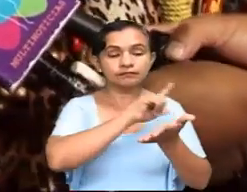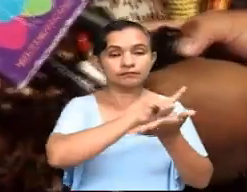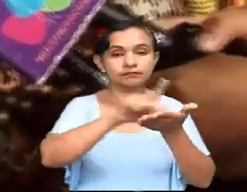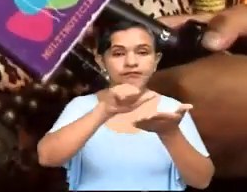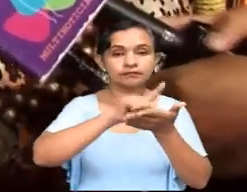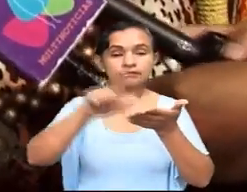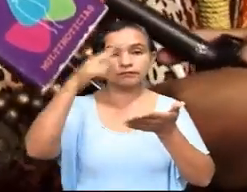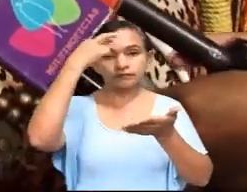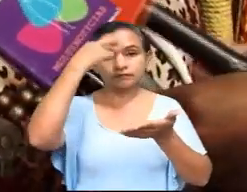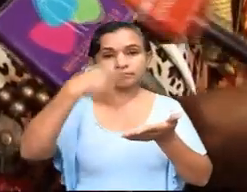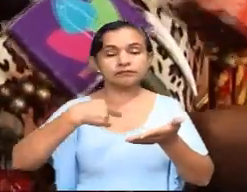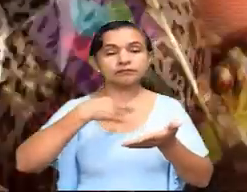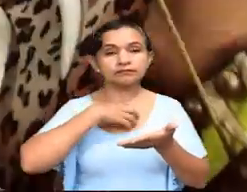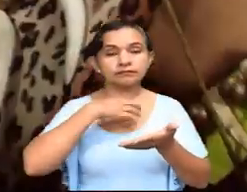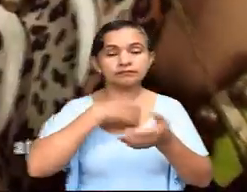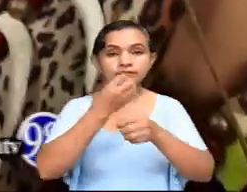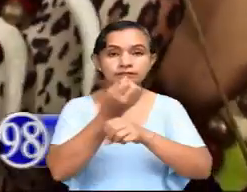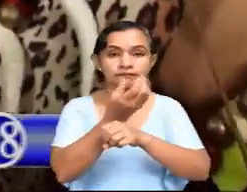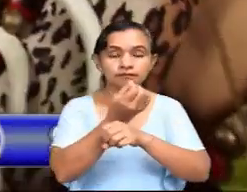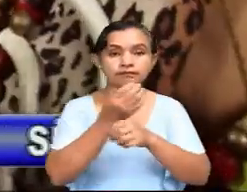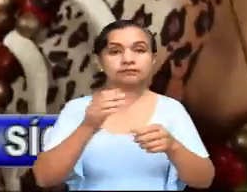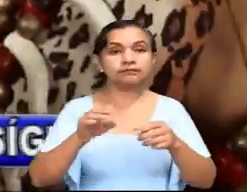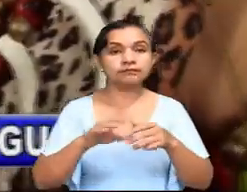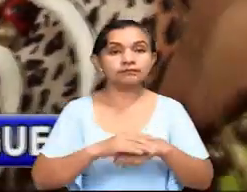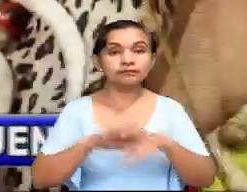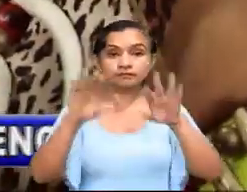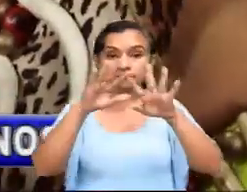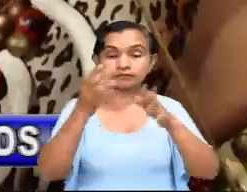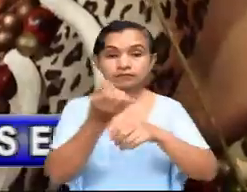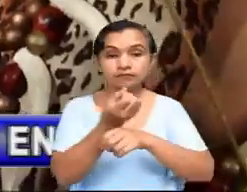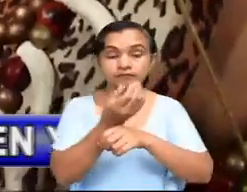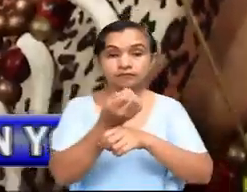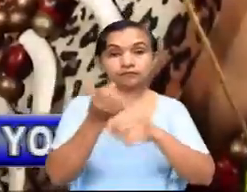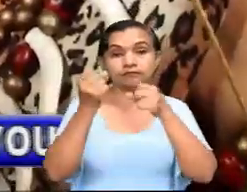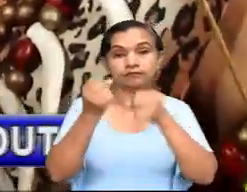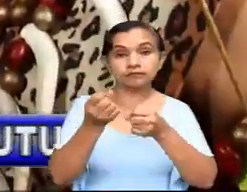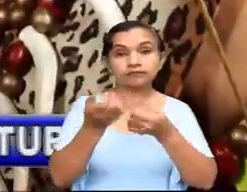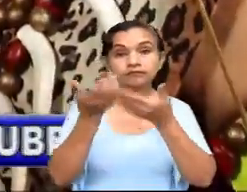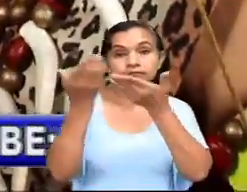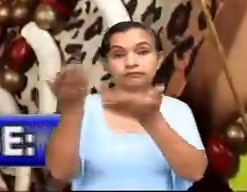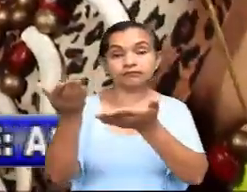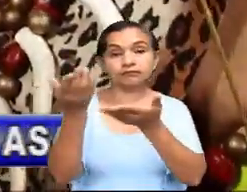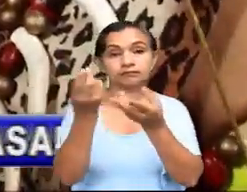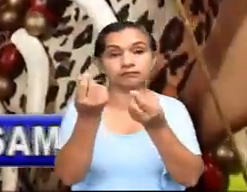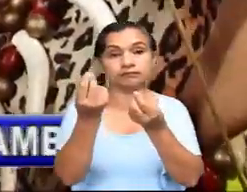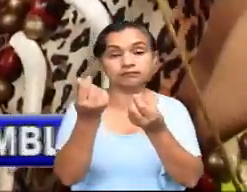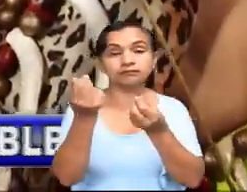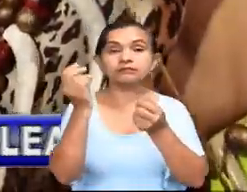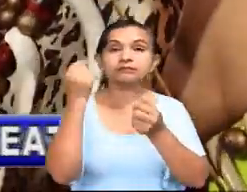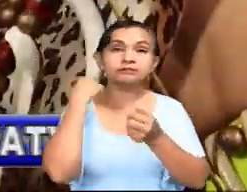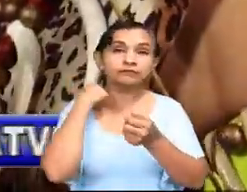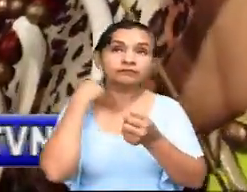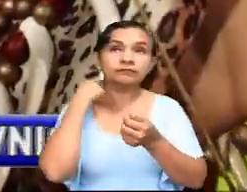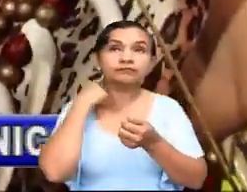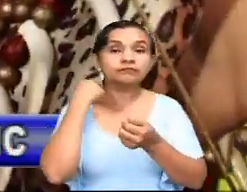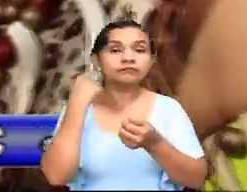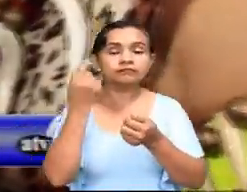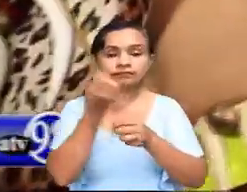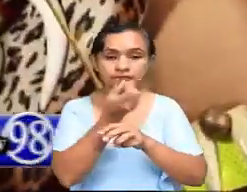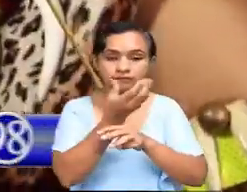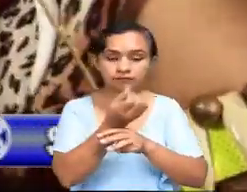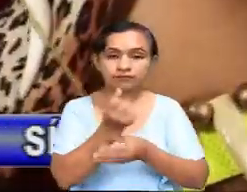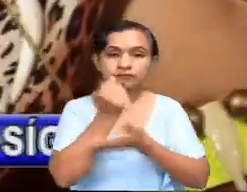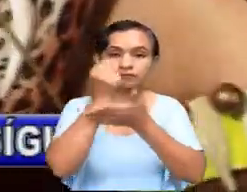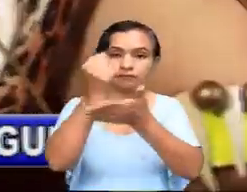nuestra responsabilidad como alcaldía. La alcaldesa entregó al Cacique Mayor la contribución económica que cada año aporta la comuna